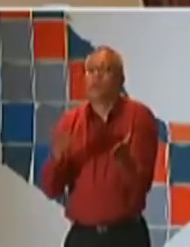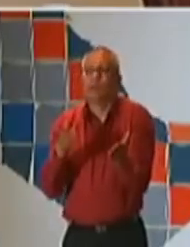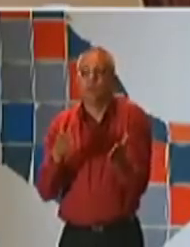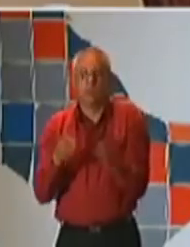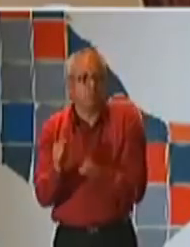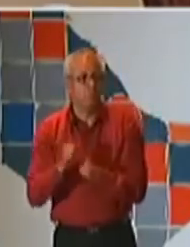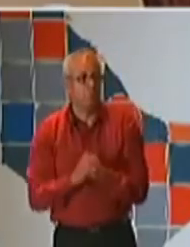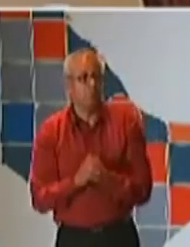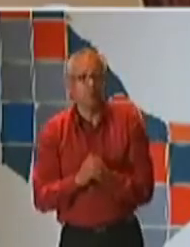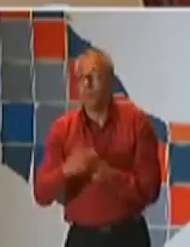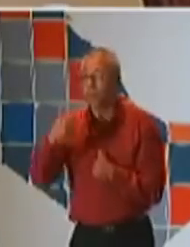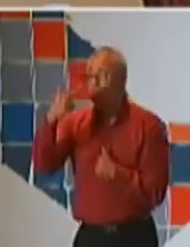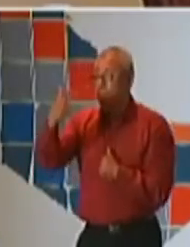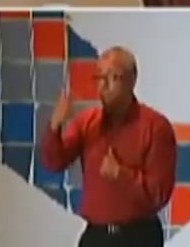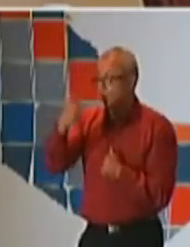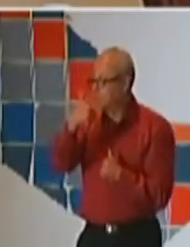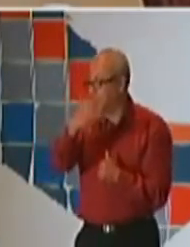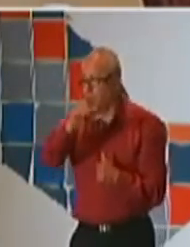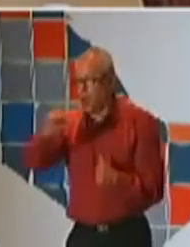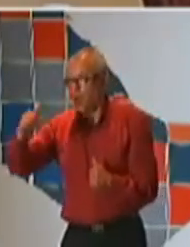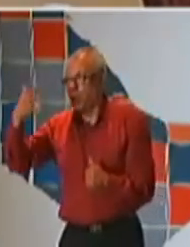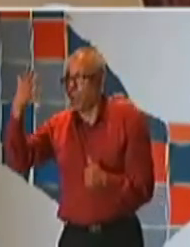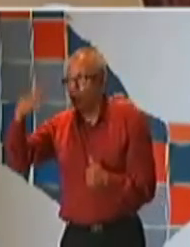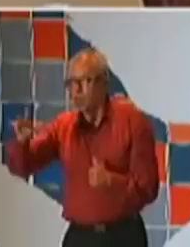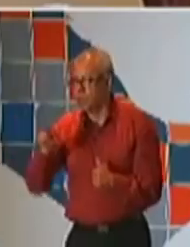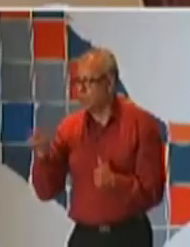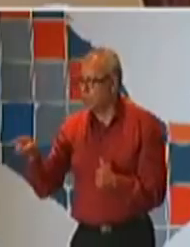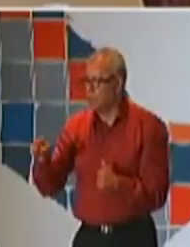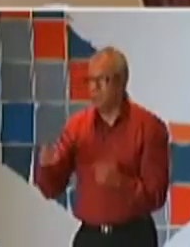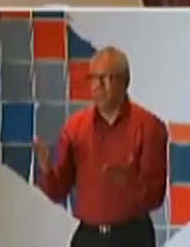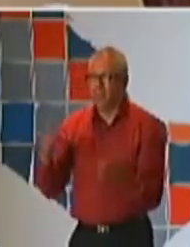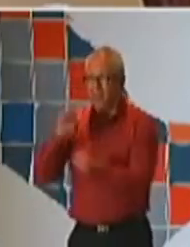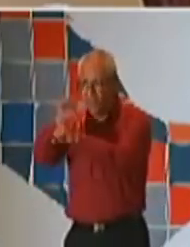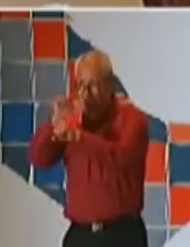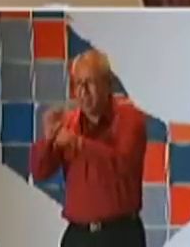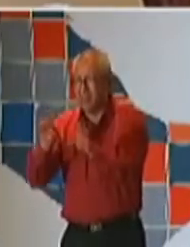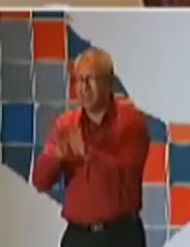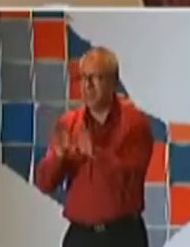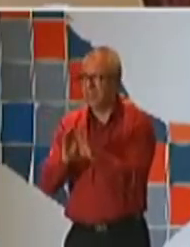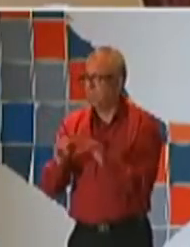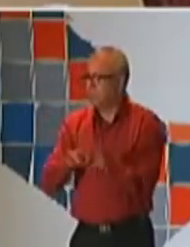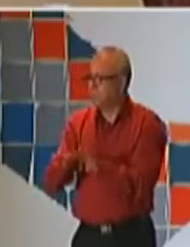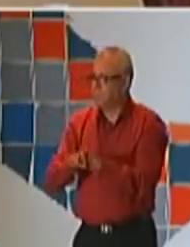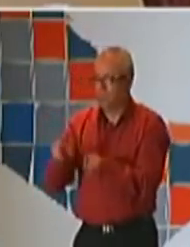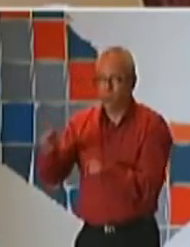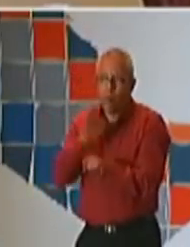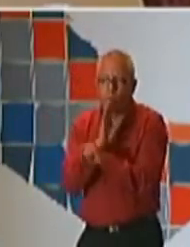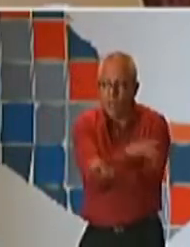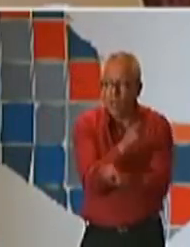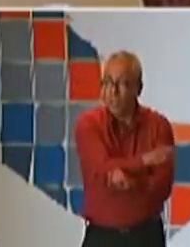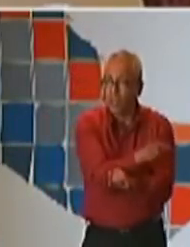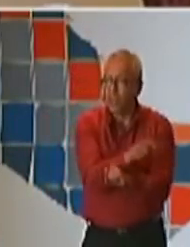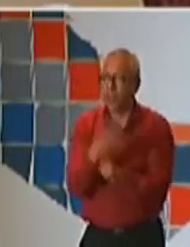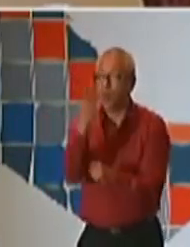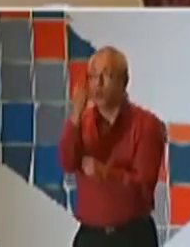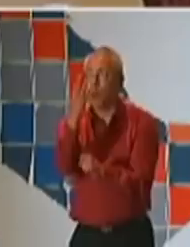cada 10 nuevos empleos en la Argentina están en negro sin ninguna protección legal nueve de cada 10 nuevos